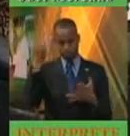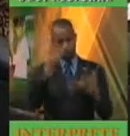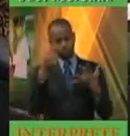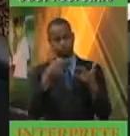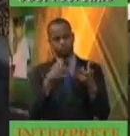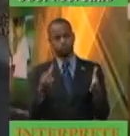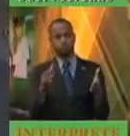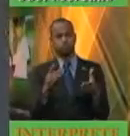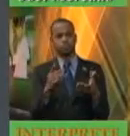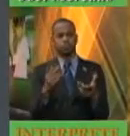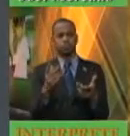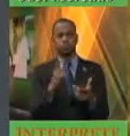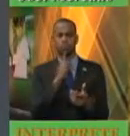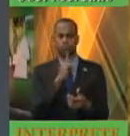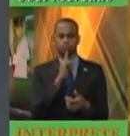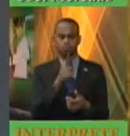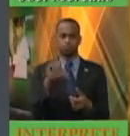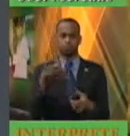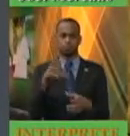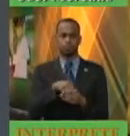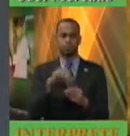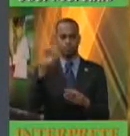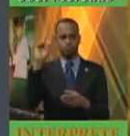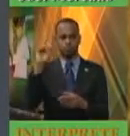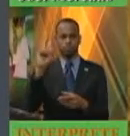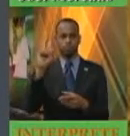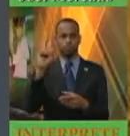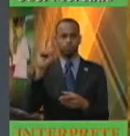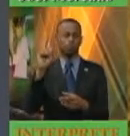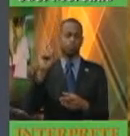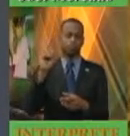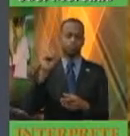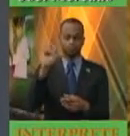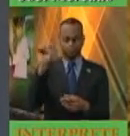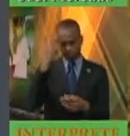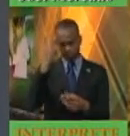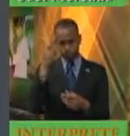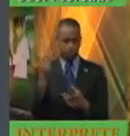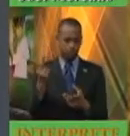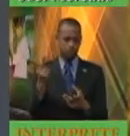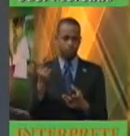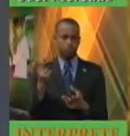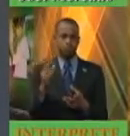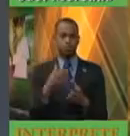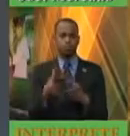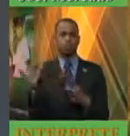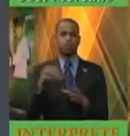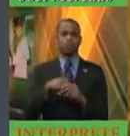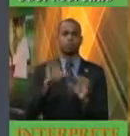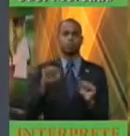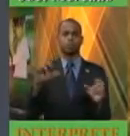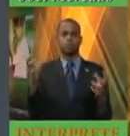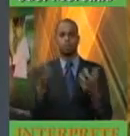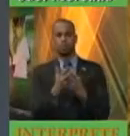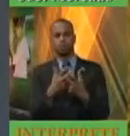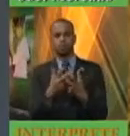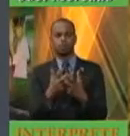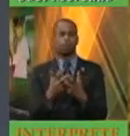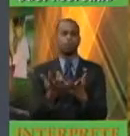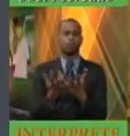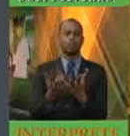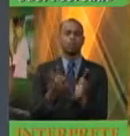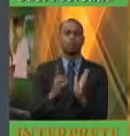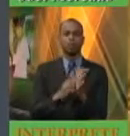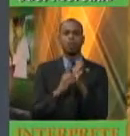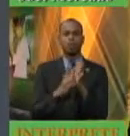públicas, verdadera política pública, valga la redundancia, que se puedan aplicar al sector de discapacidad y que quieran